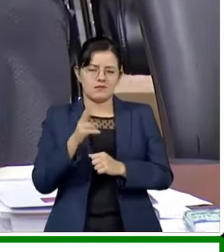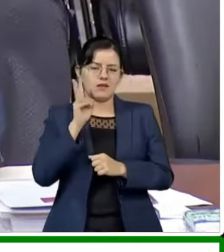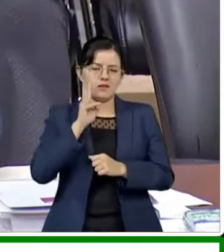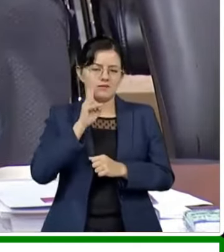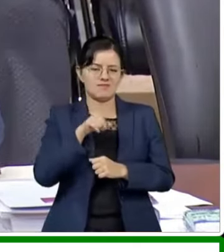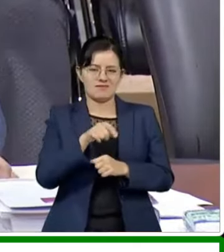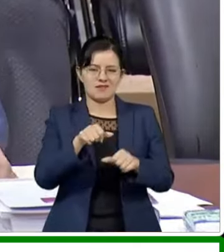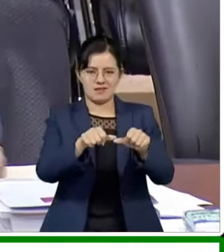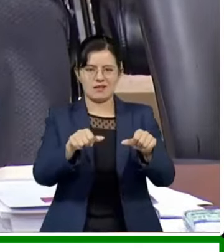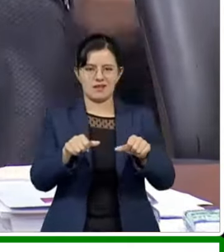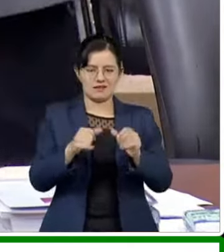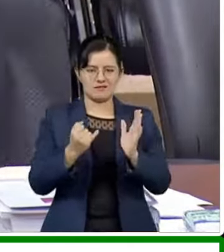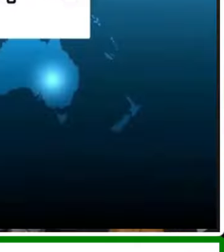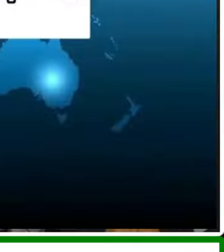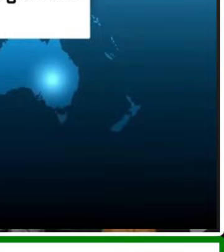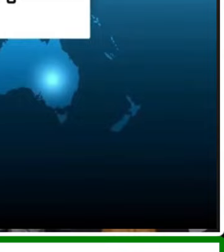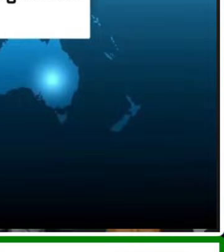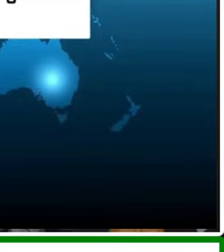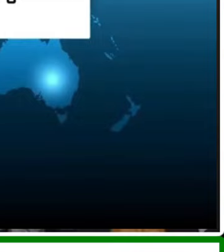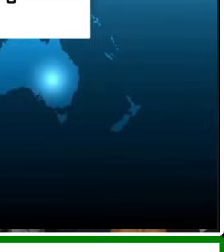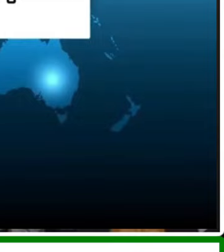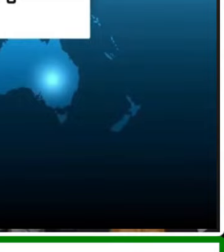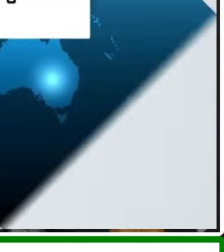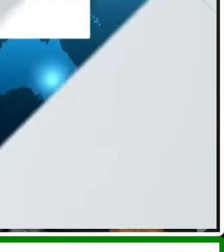que el área esté planteando.